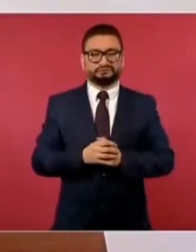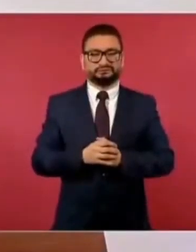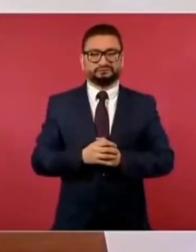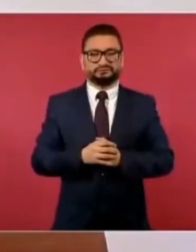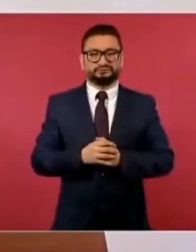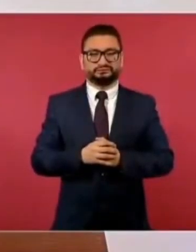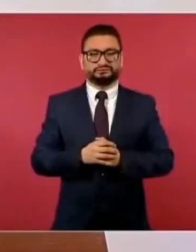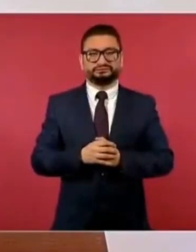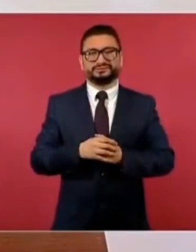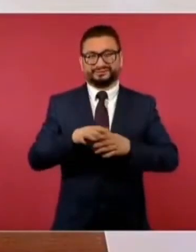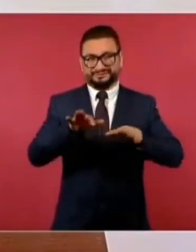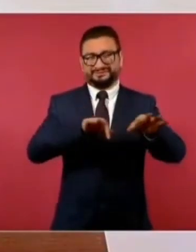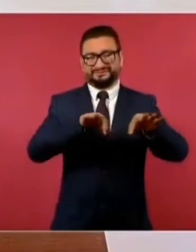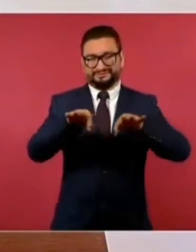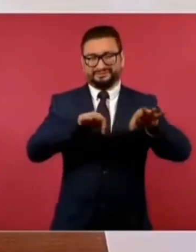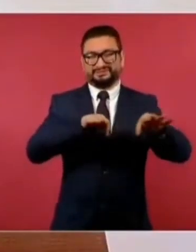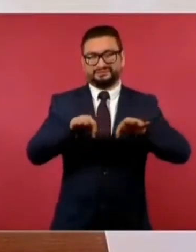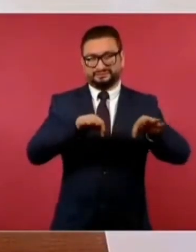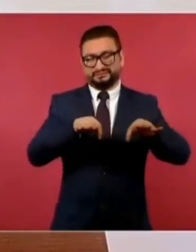mi trabajadora